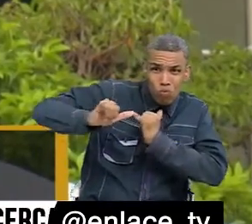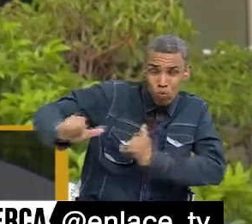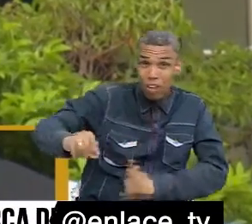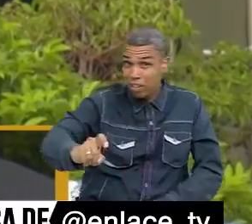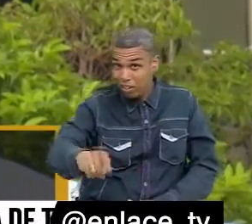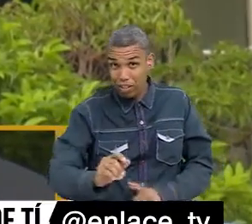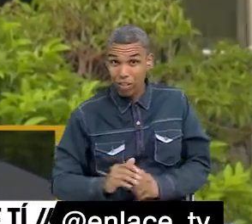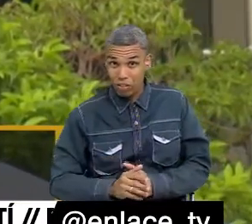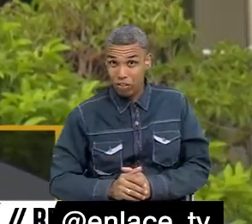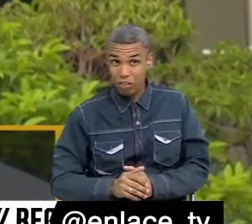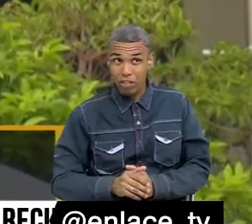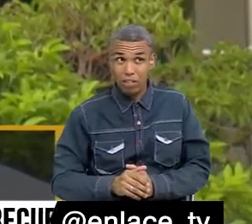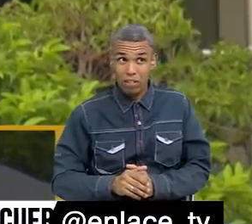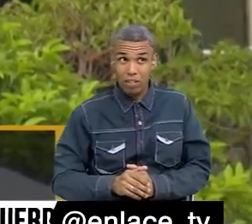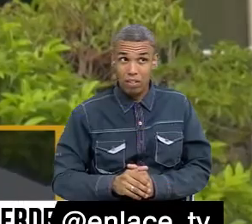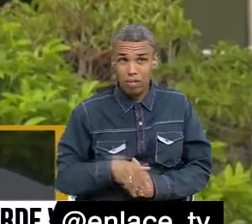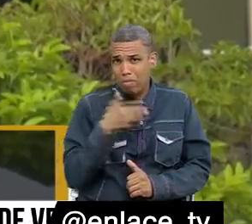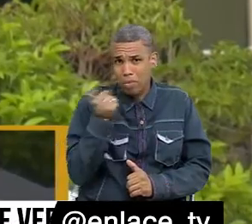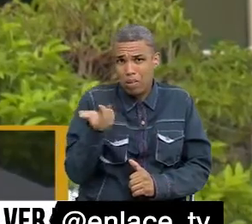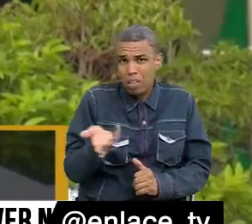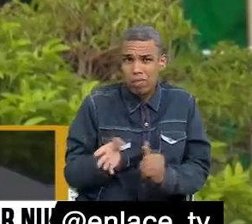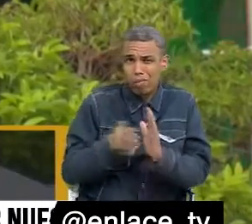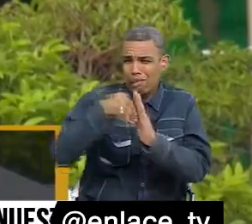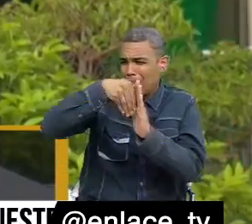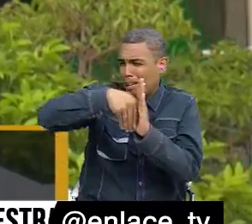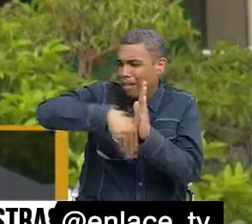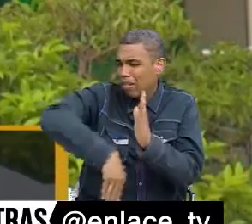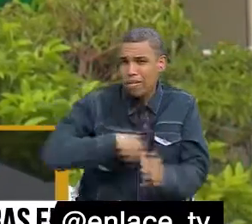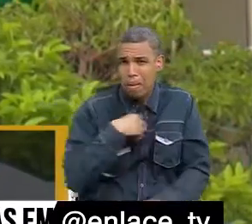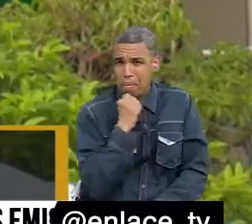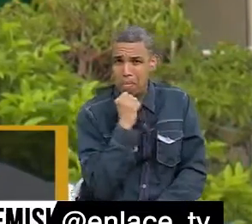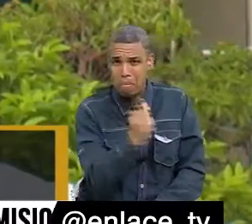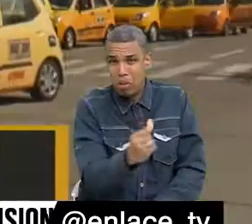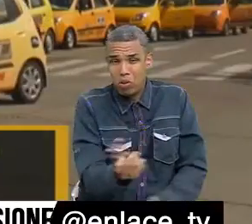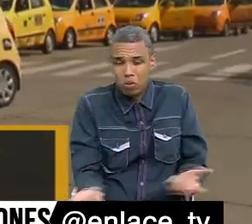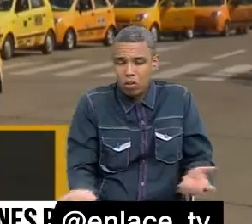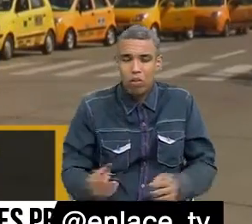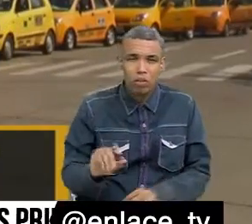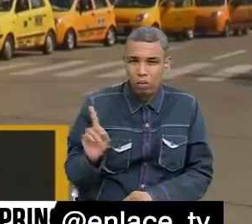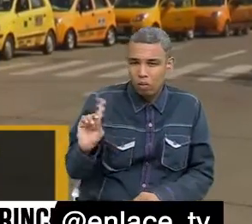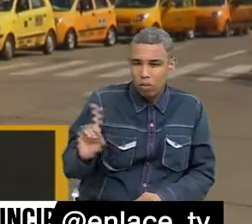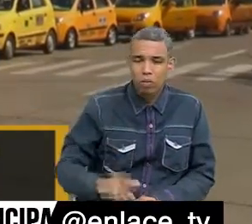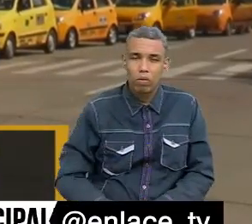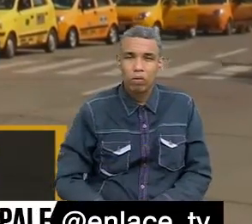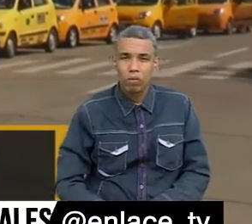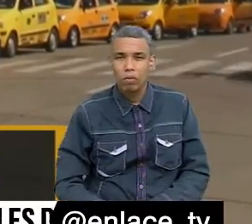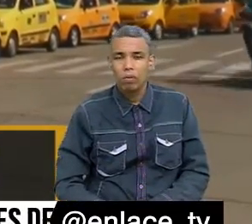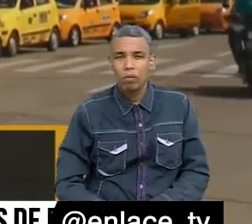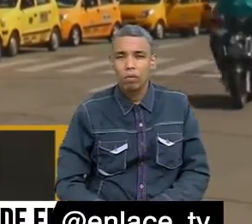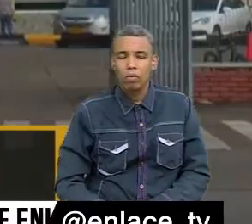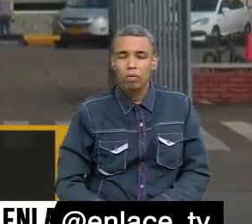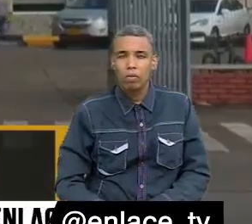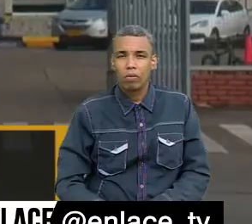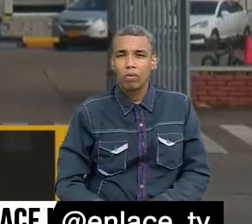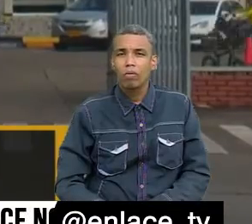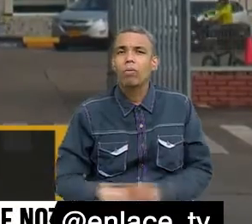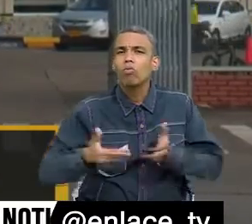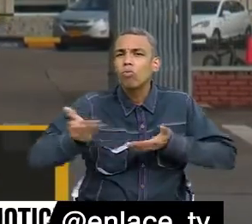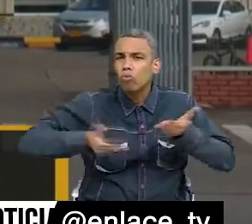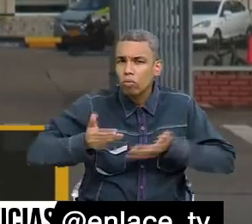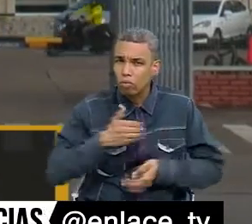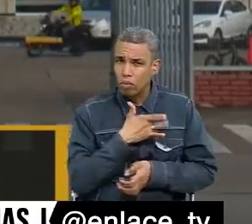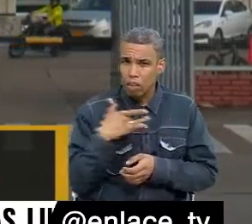mejores condiciones, no en las peores condiciones como hoy en día el Gobierno Nacional tiene al pueblo colombiano. El Comité de Beneficiarios de los Servicios Médicos de Salud